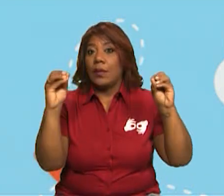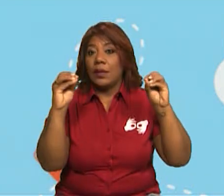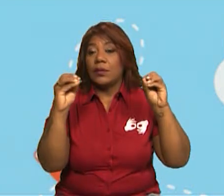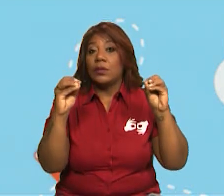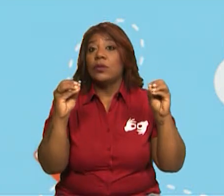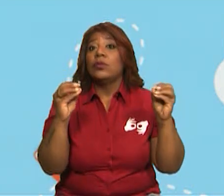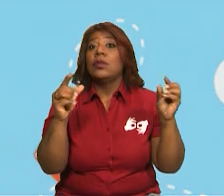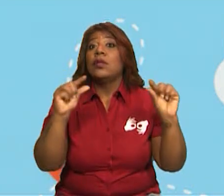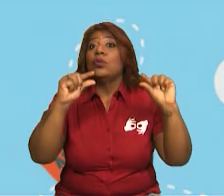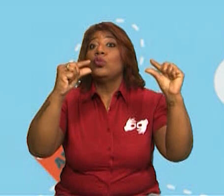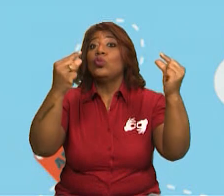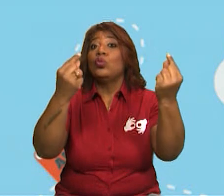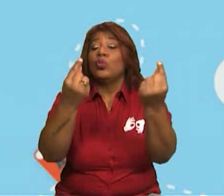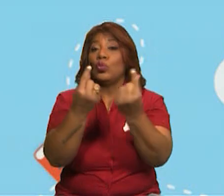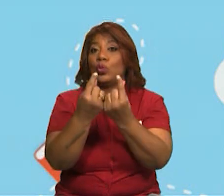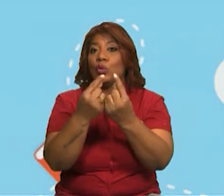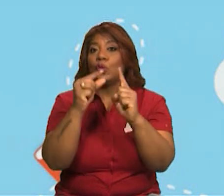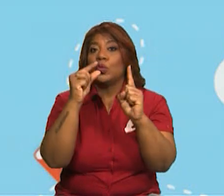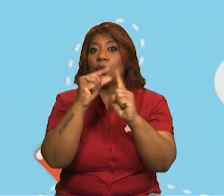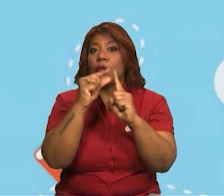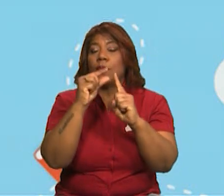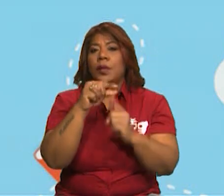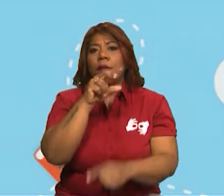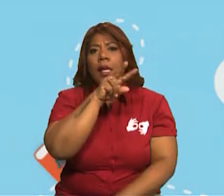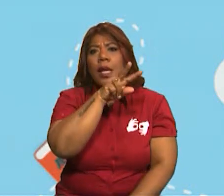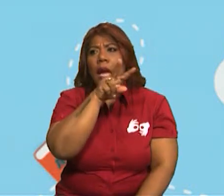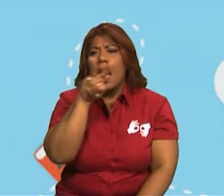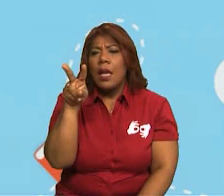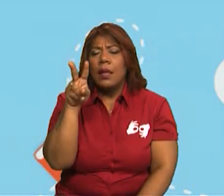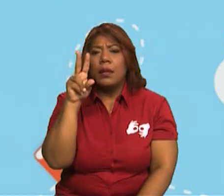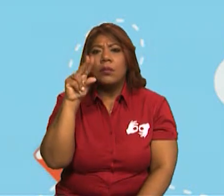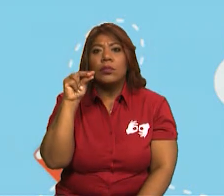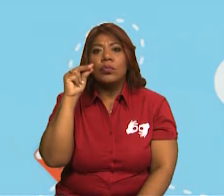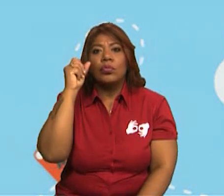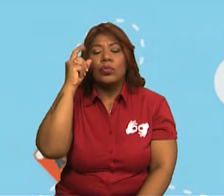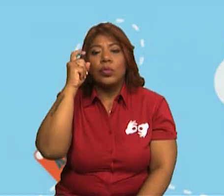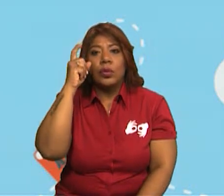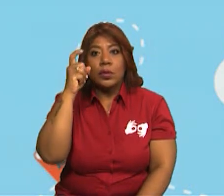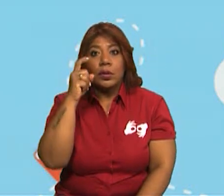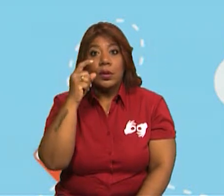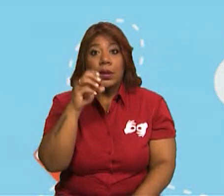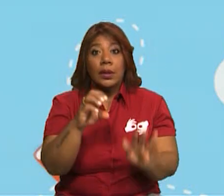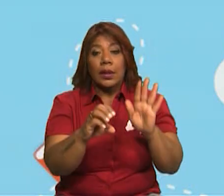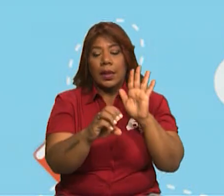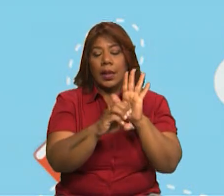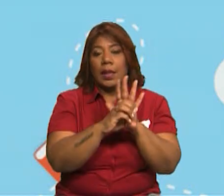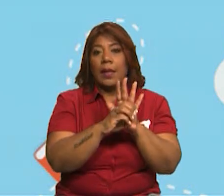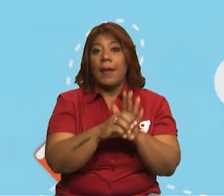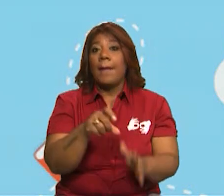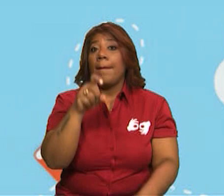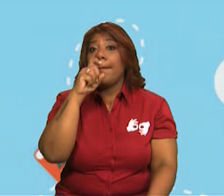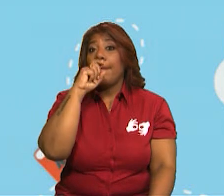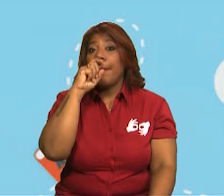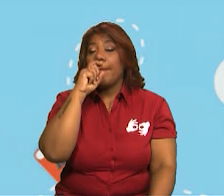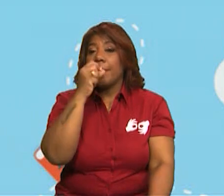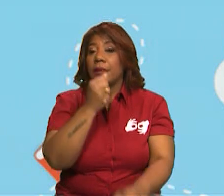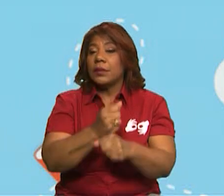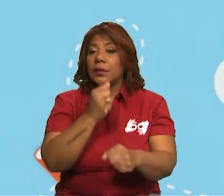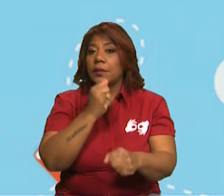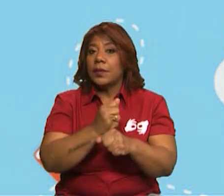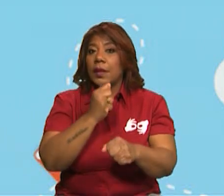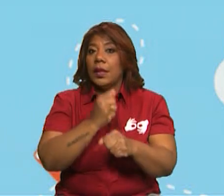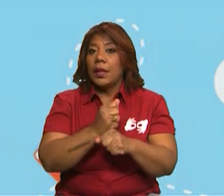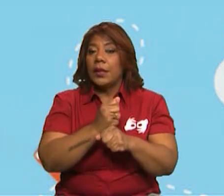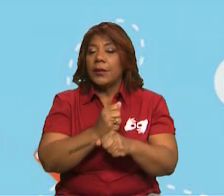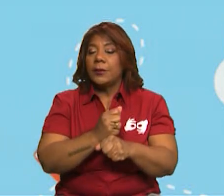información completa y comprensible. Por ejemplo, papá trabaja en carpintería.